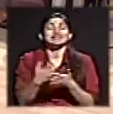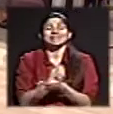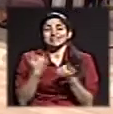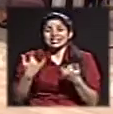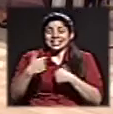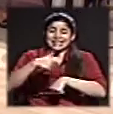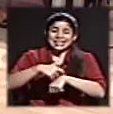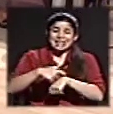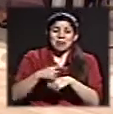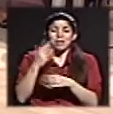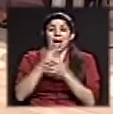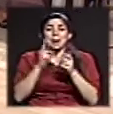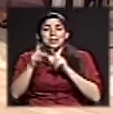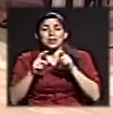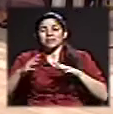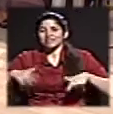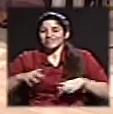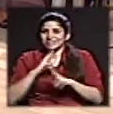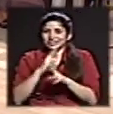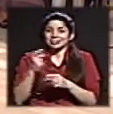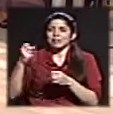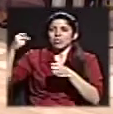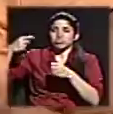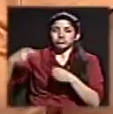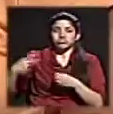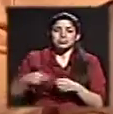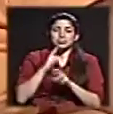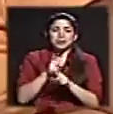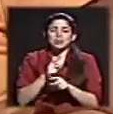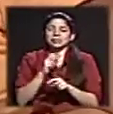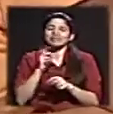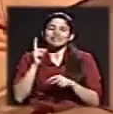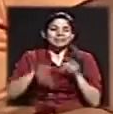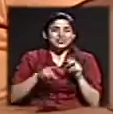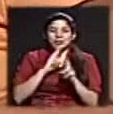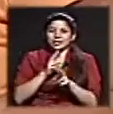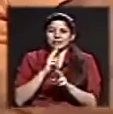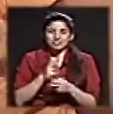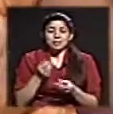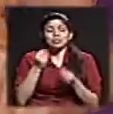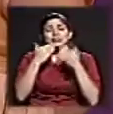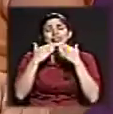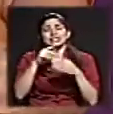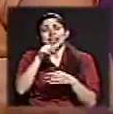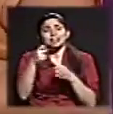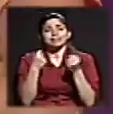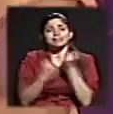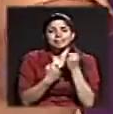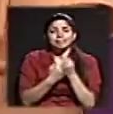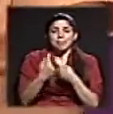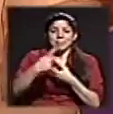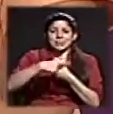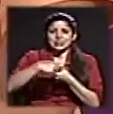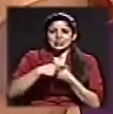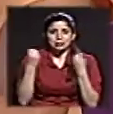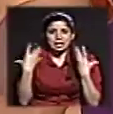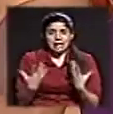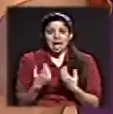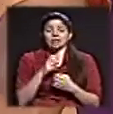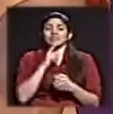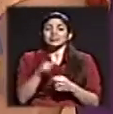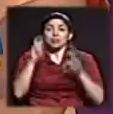tiempo, quedaron algunas preguntas sin responder, todavía están llegando. Muchas gracias a toda la audiencia por haber participado tanto. Es